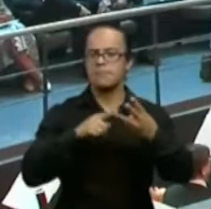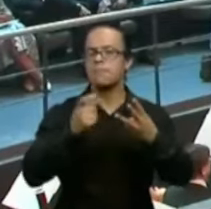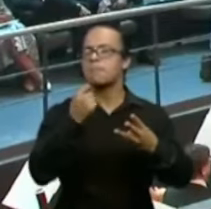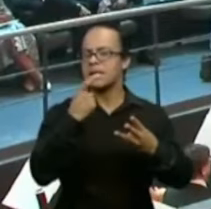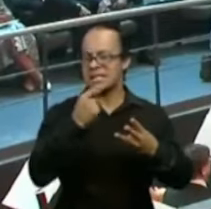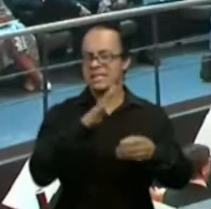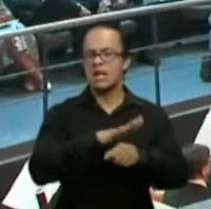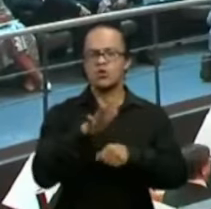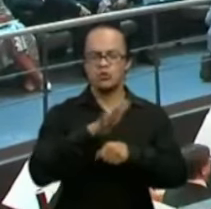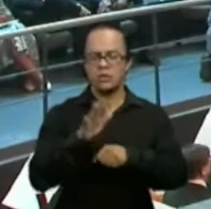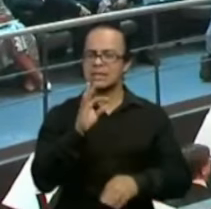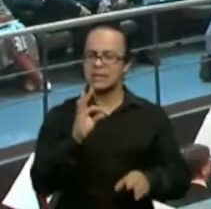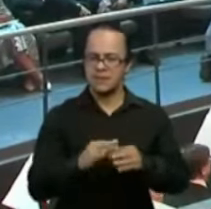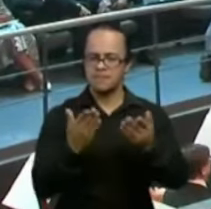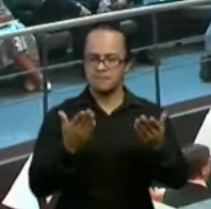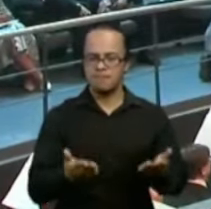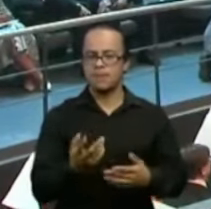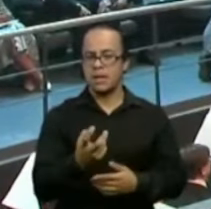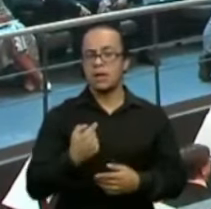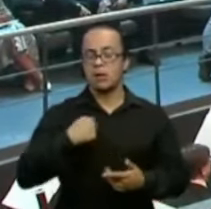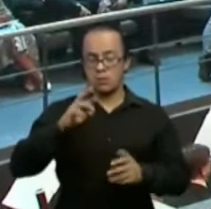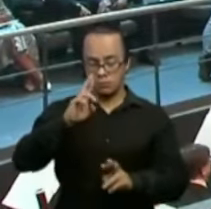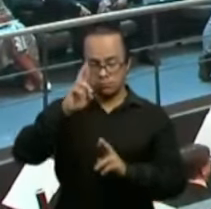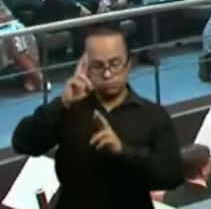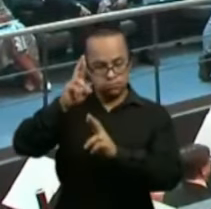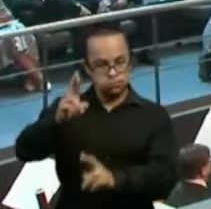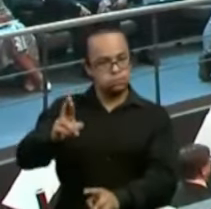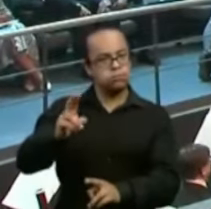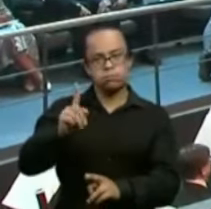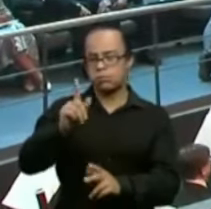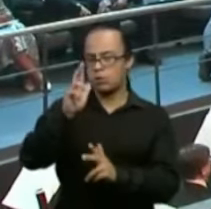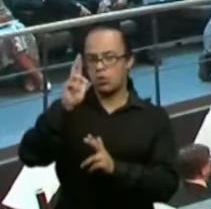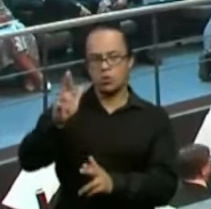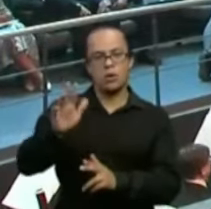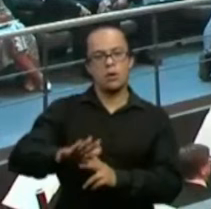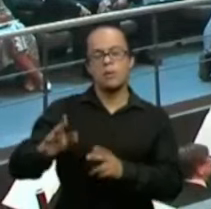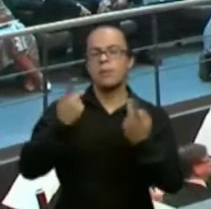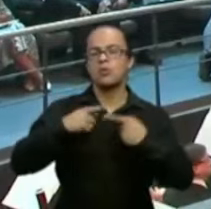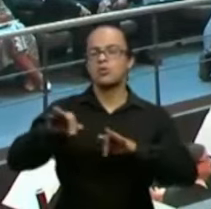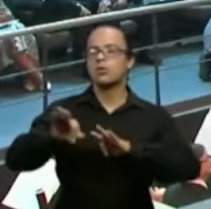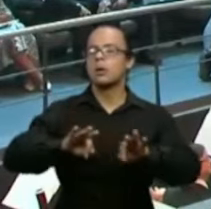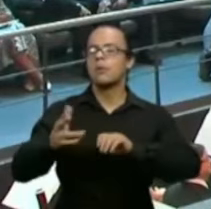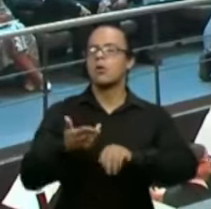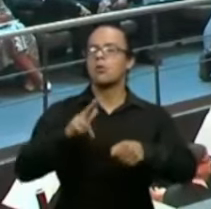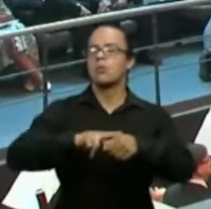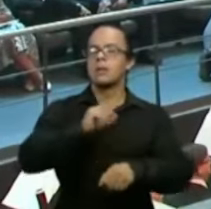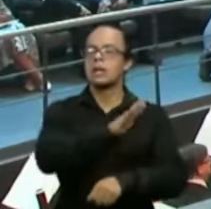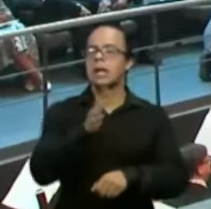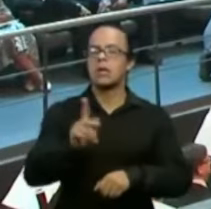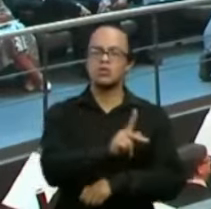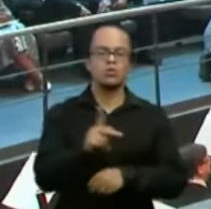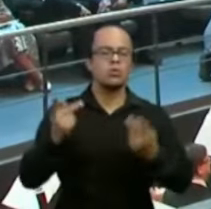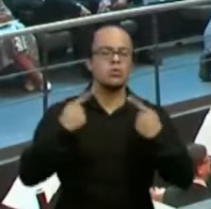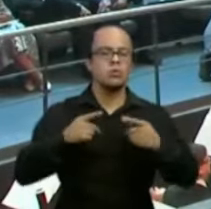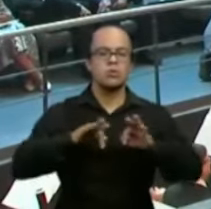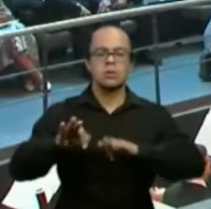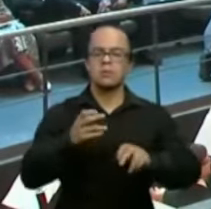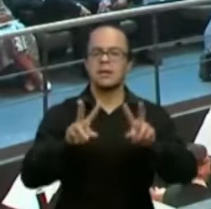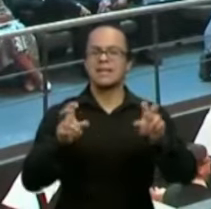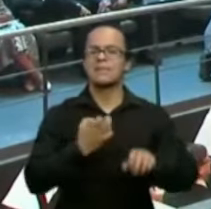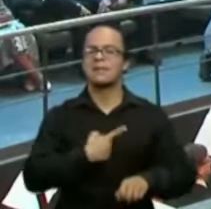medicamento. Mi respeto, admiración y reconocimiento al personal médico y a todos los que integran